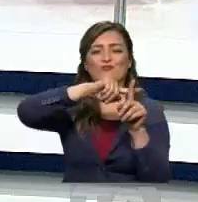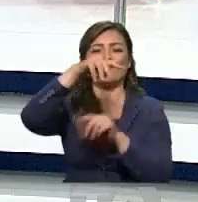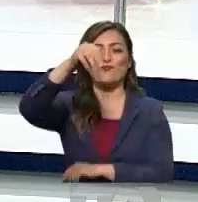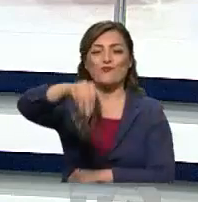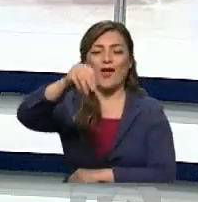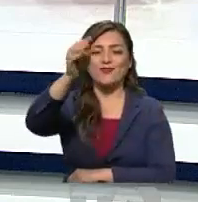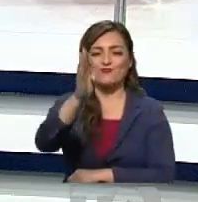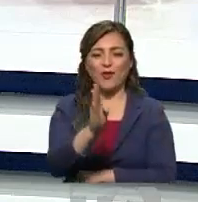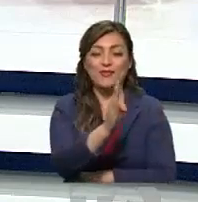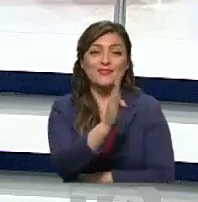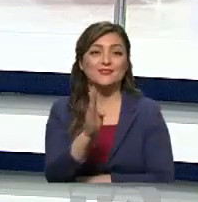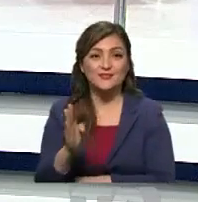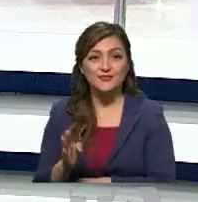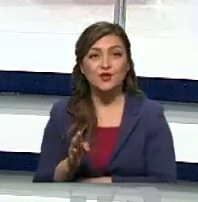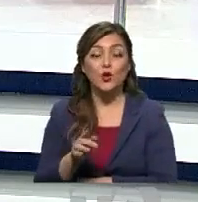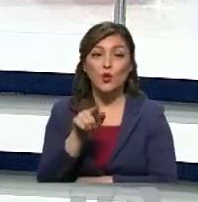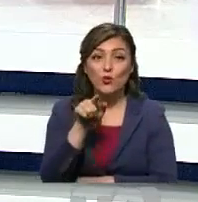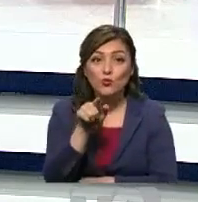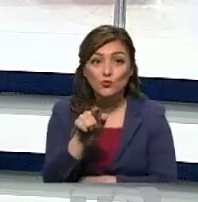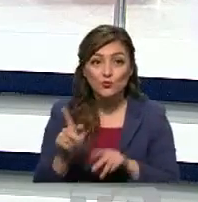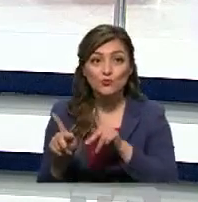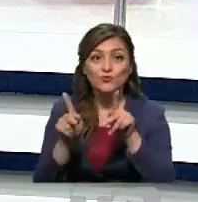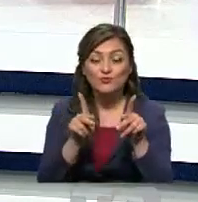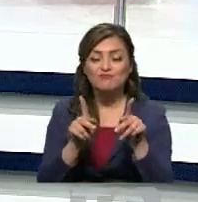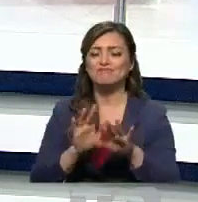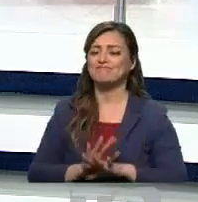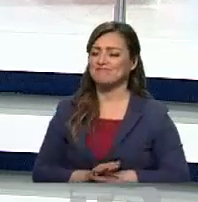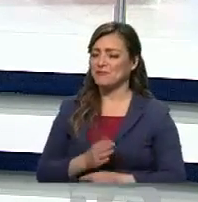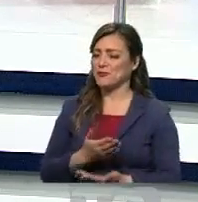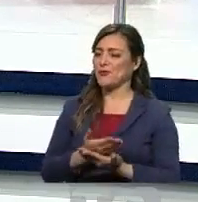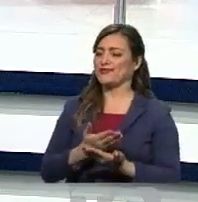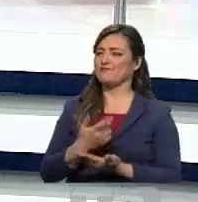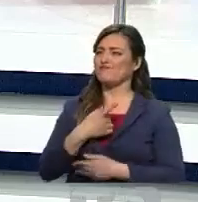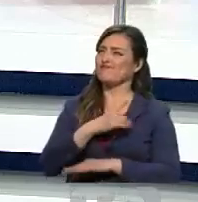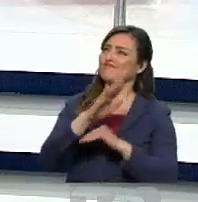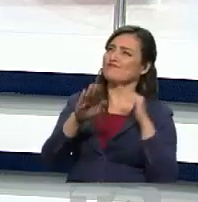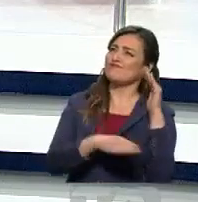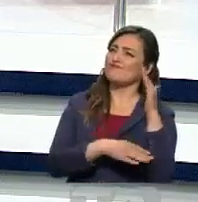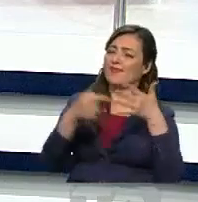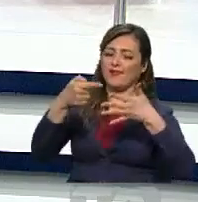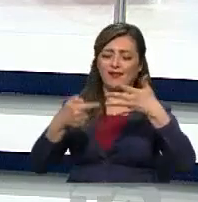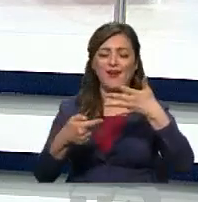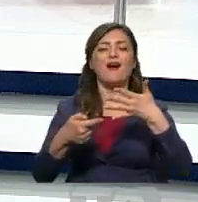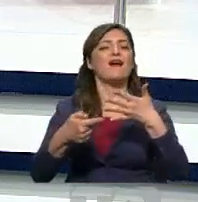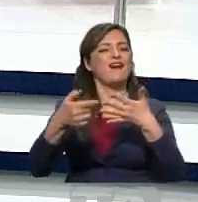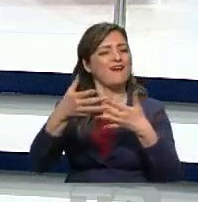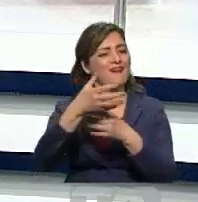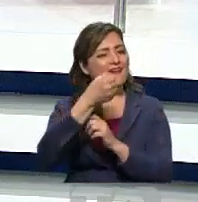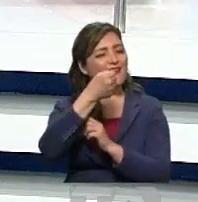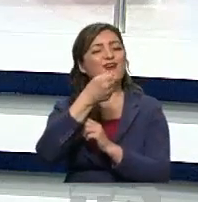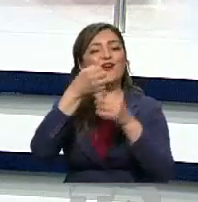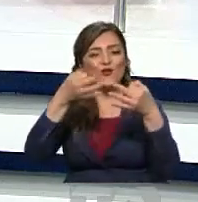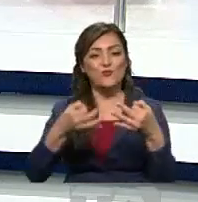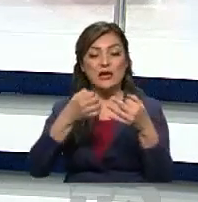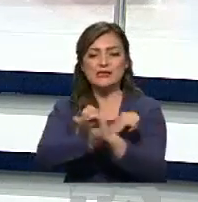de bendiciones, también para que usted pueda cumplir con todo aquello que se ha propuesto. Y también, por favor, tome las debidas precauciones en